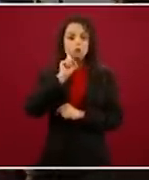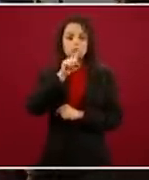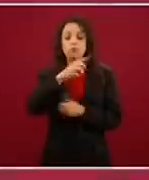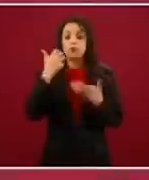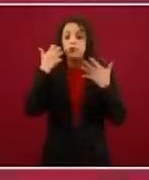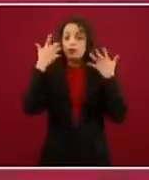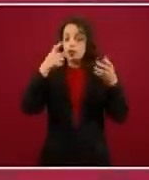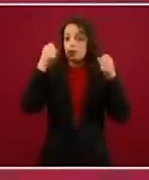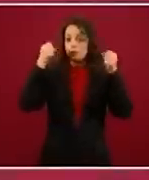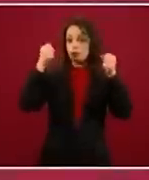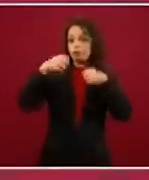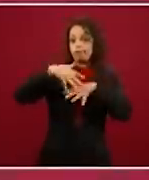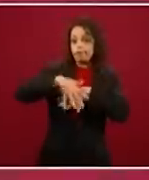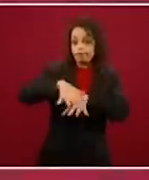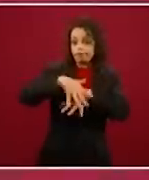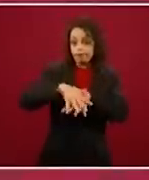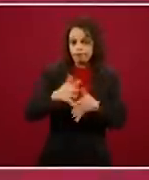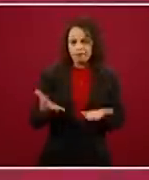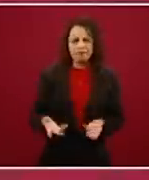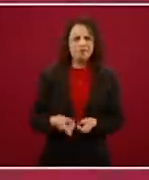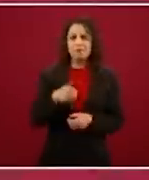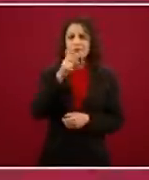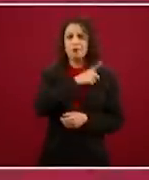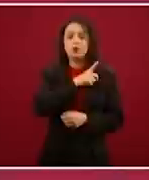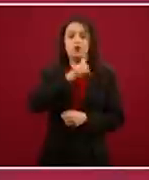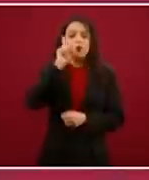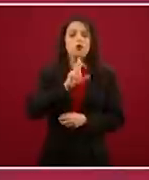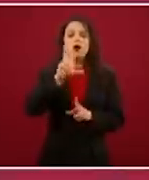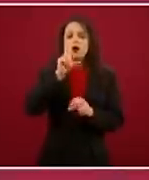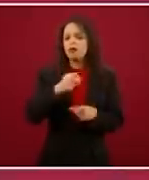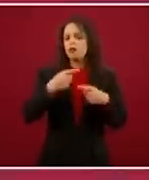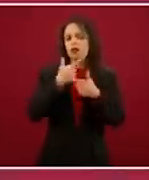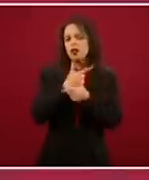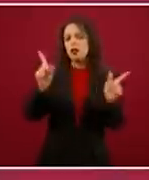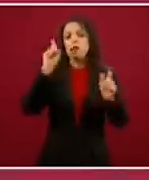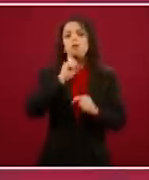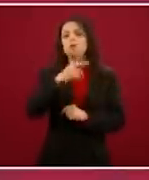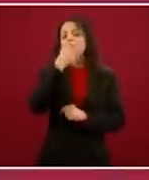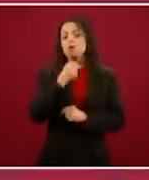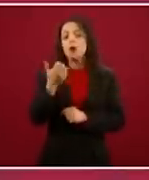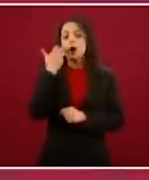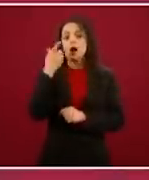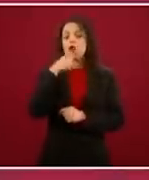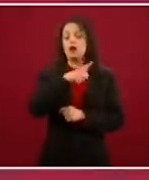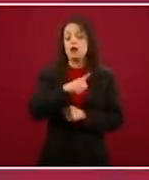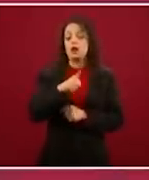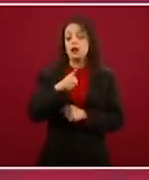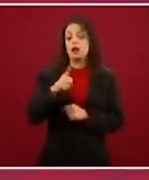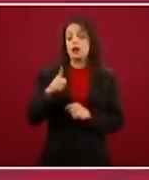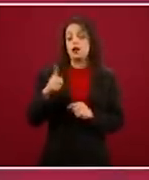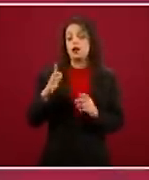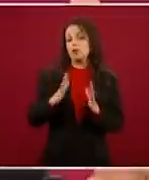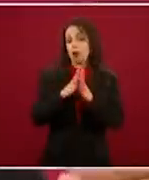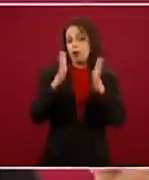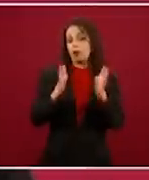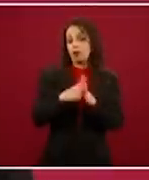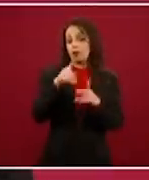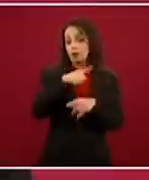participar, no solo mujeres, hombres y mujeres que deseen participar, que